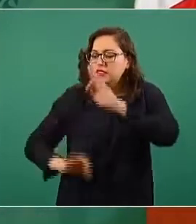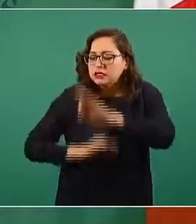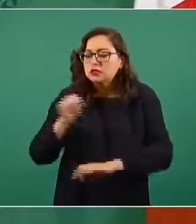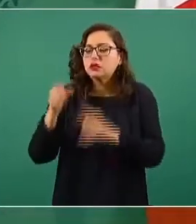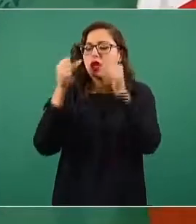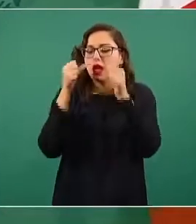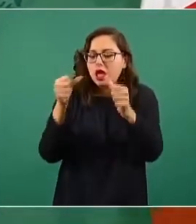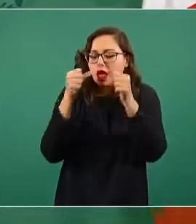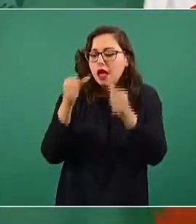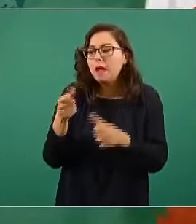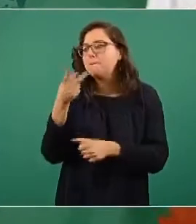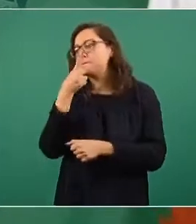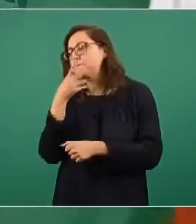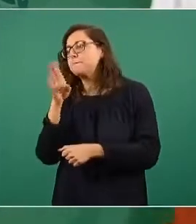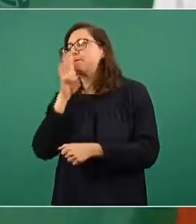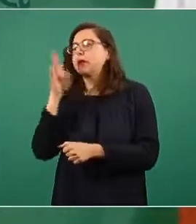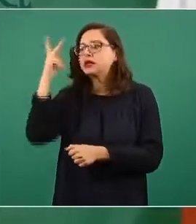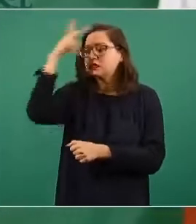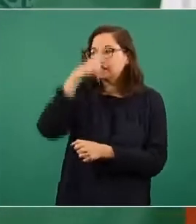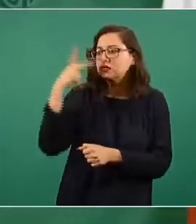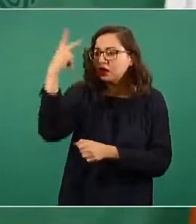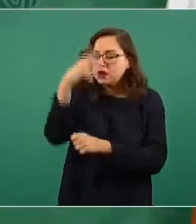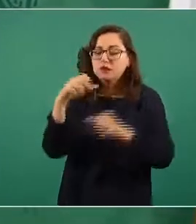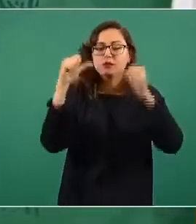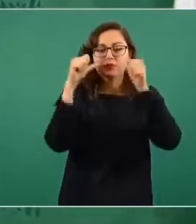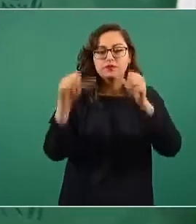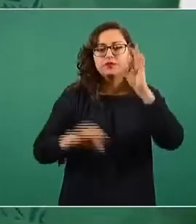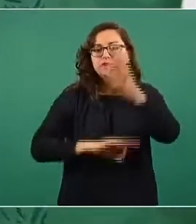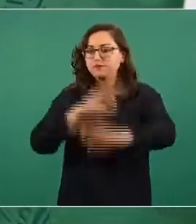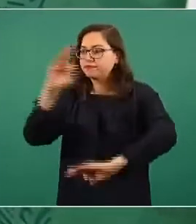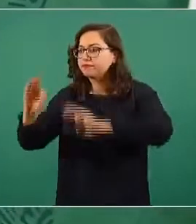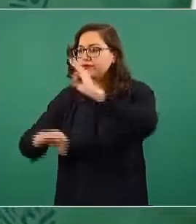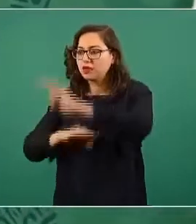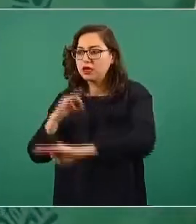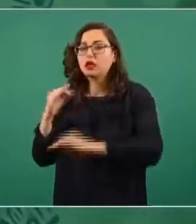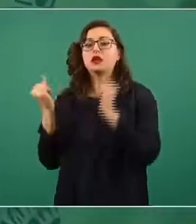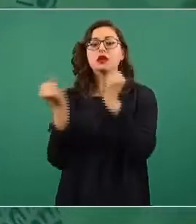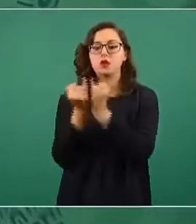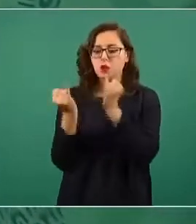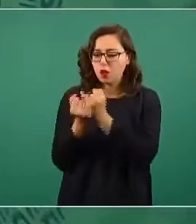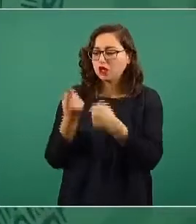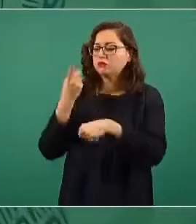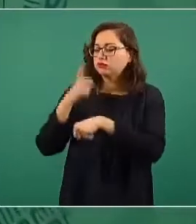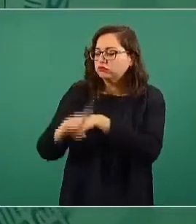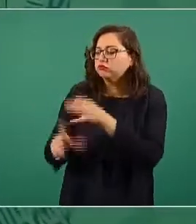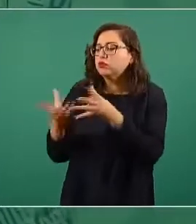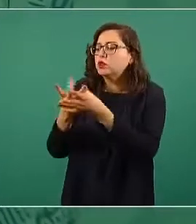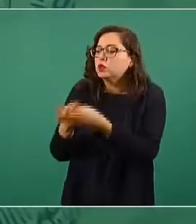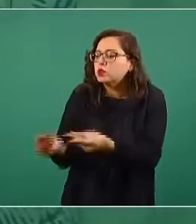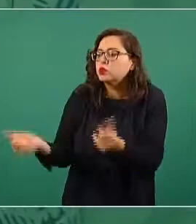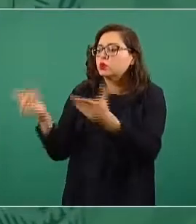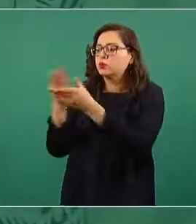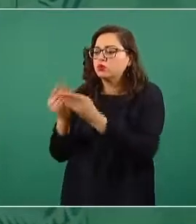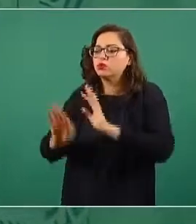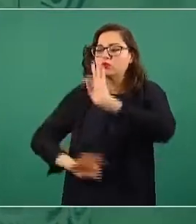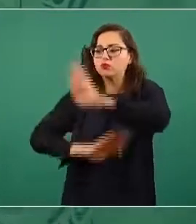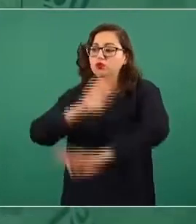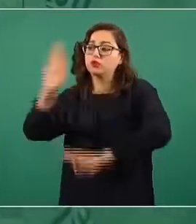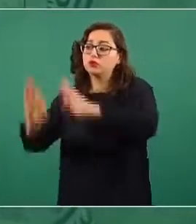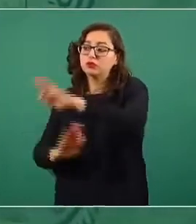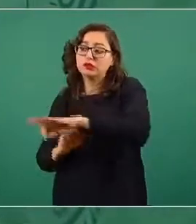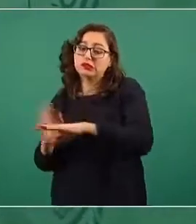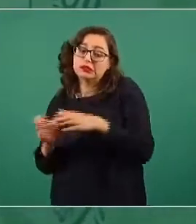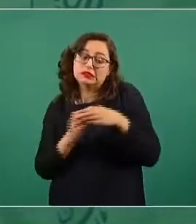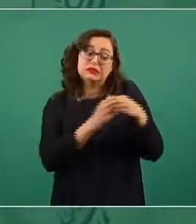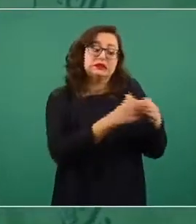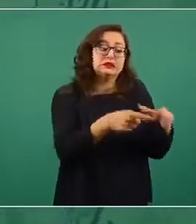la salud psicológica de las personas y, por supuesto, reparando los daños. Entonces, si hay